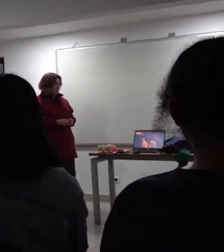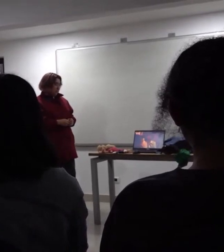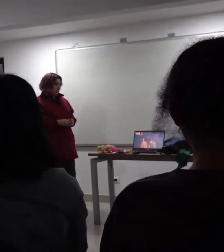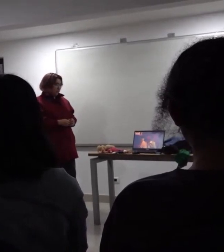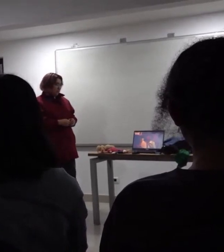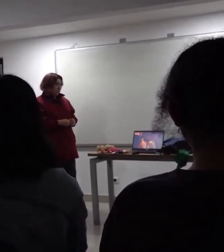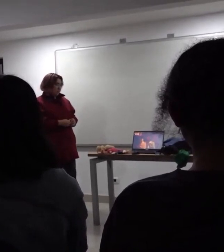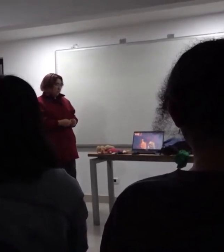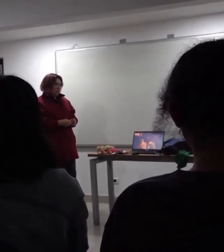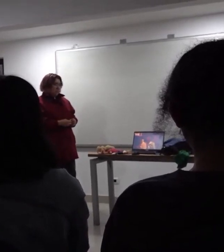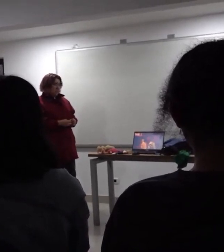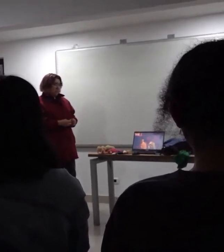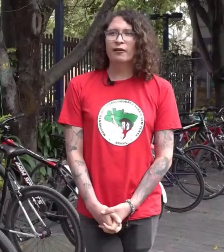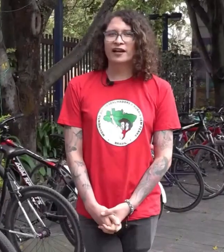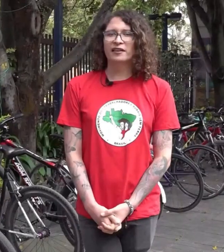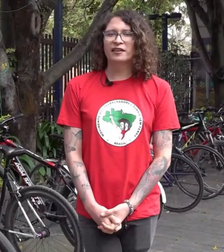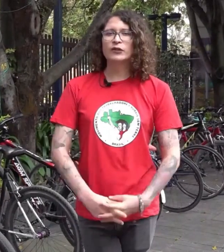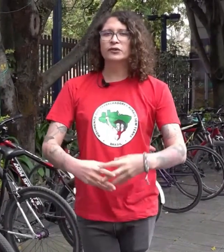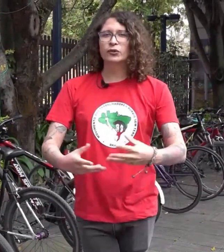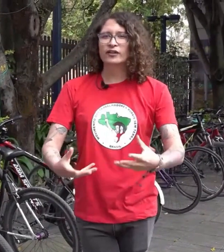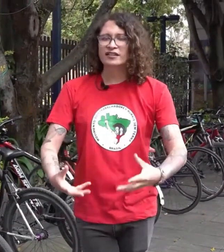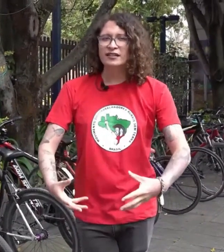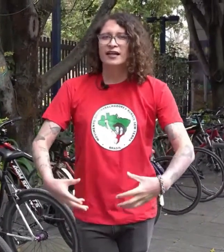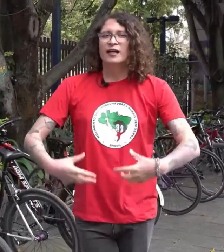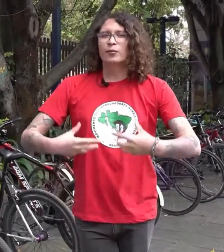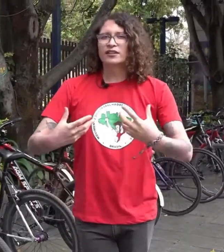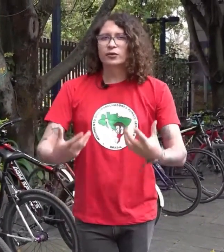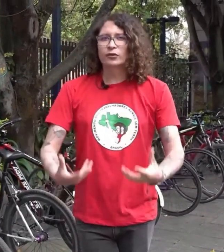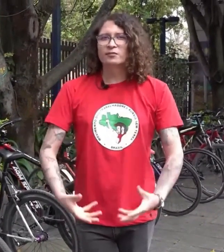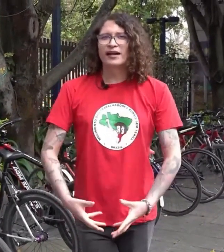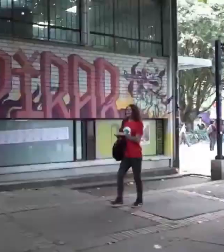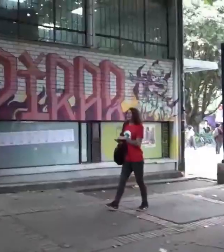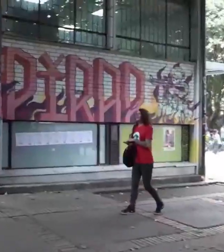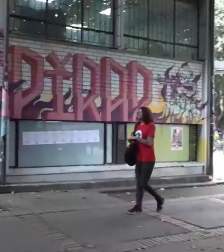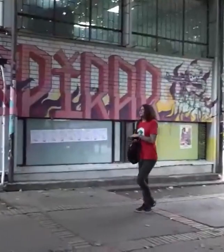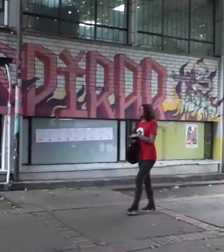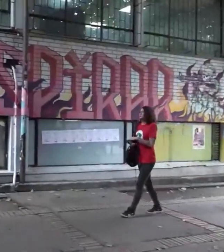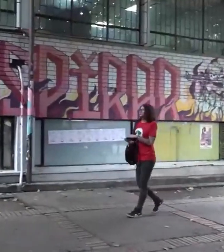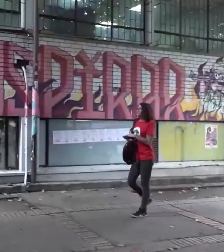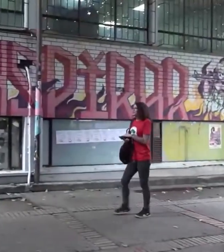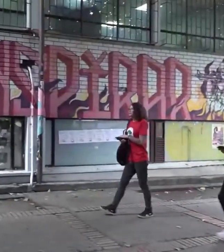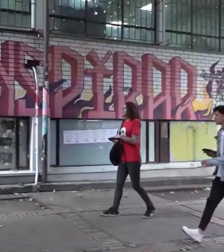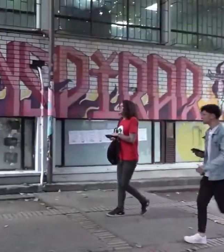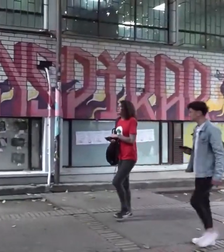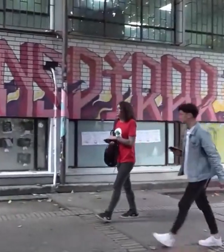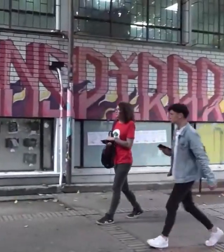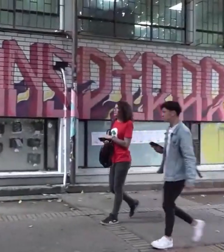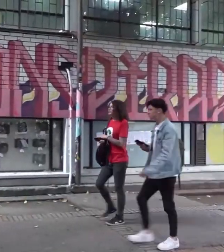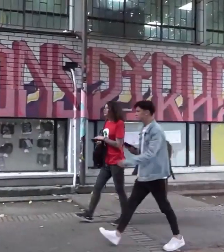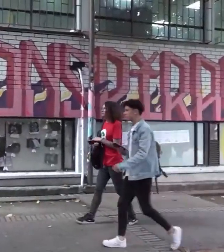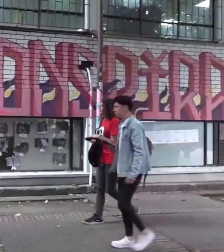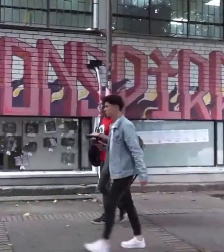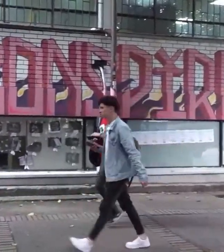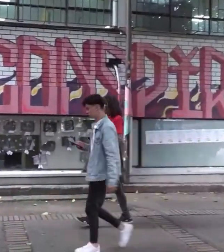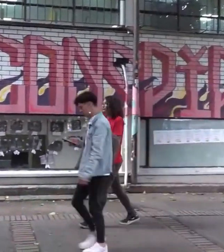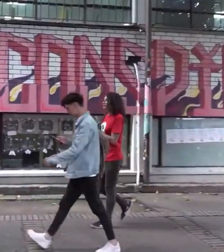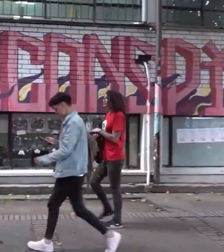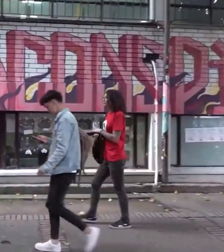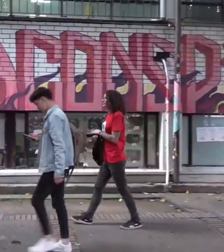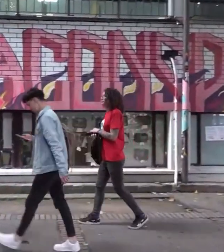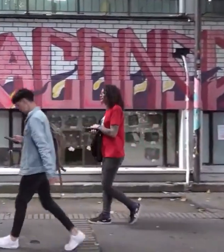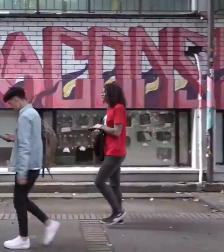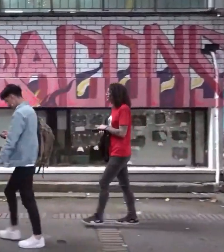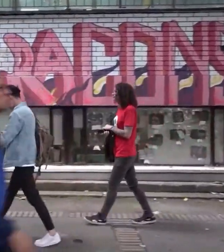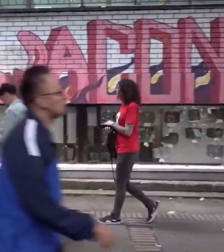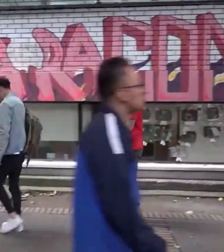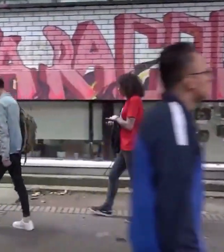abordar este tipo de temas sociales. Para hablar de multitudes marcadas por diferencias, y yo creo que pasa no